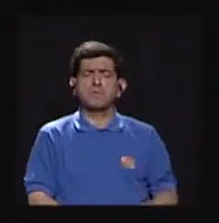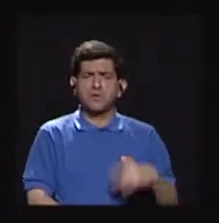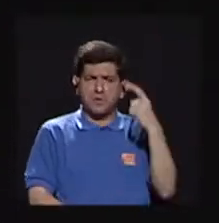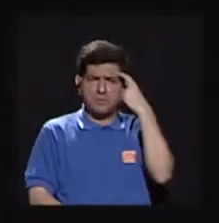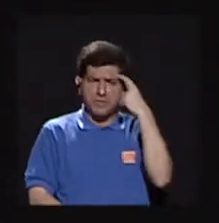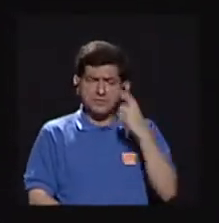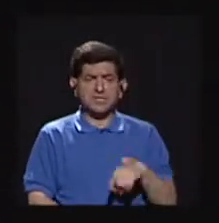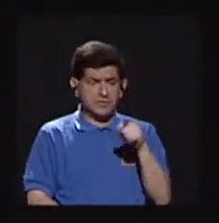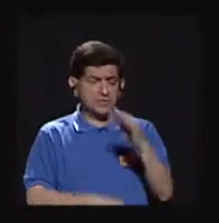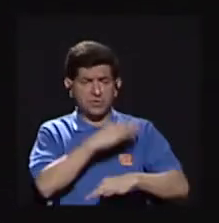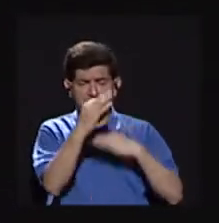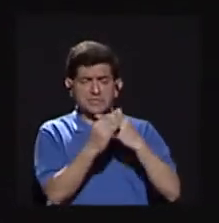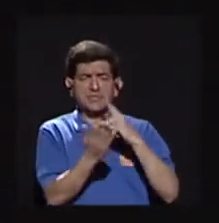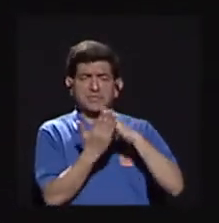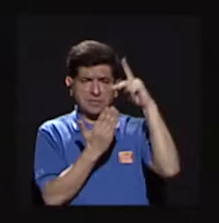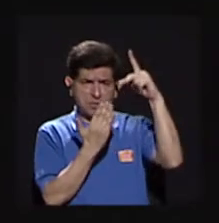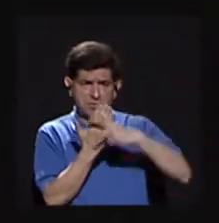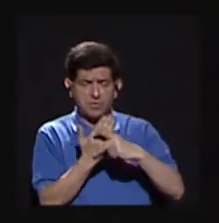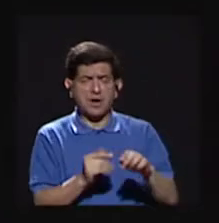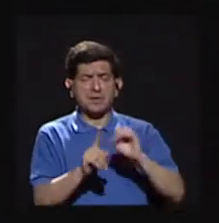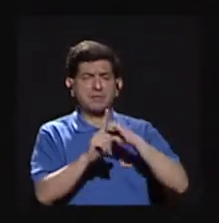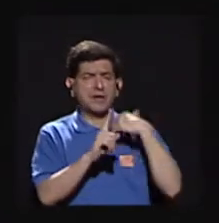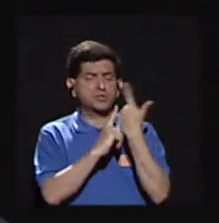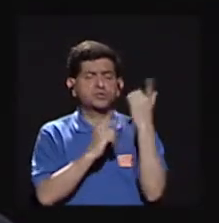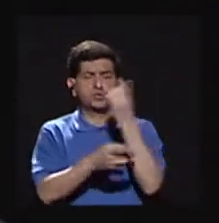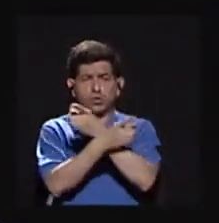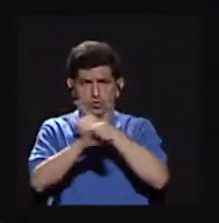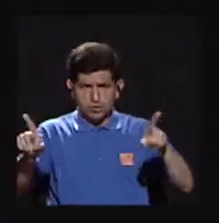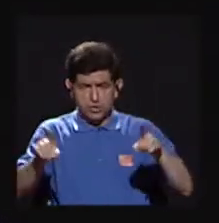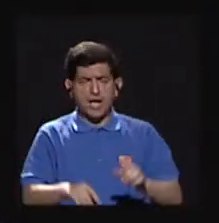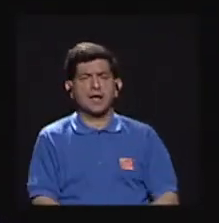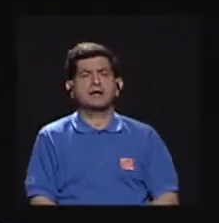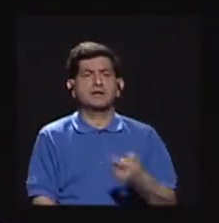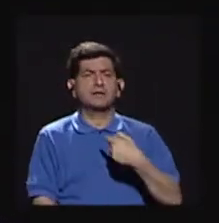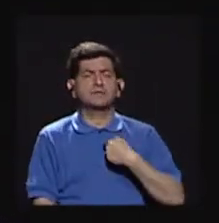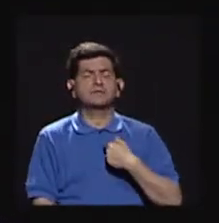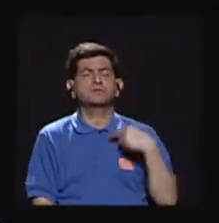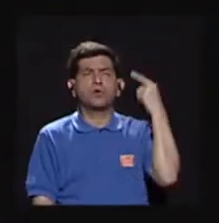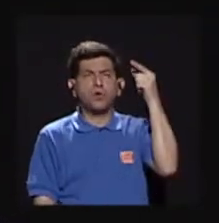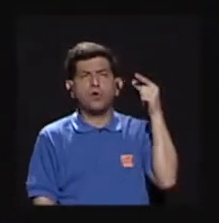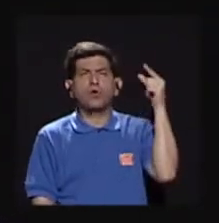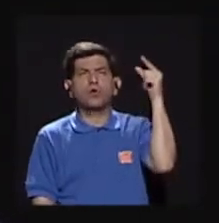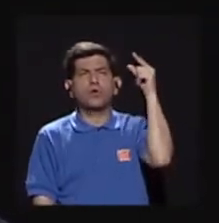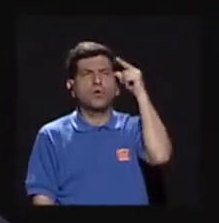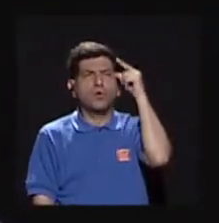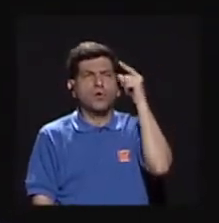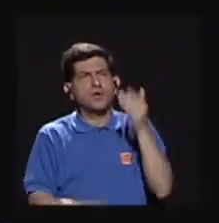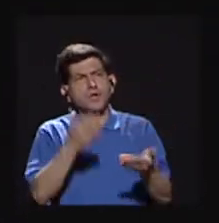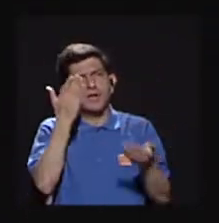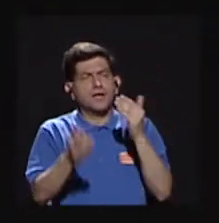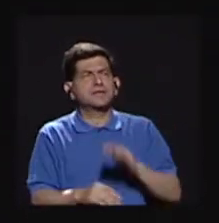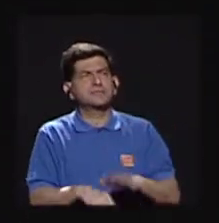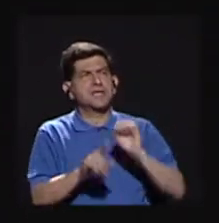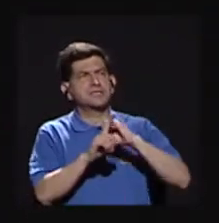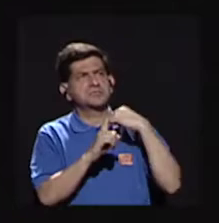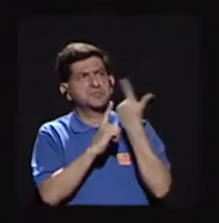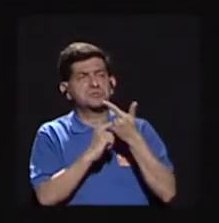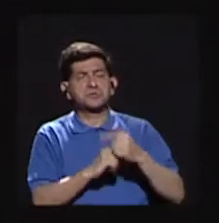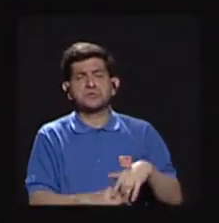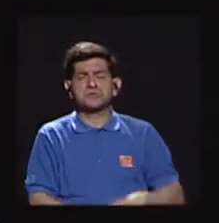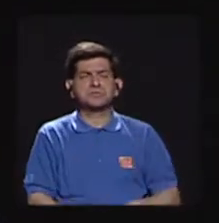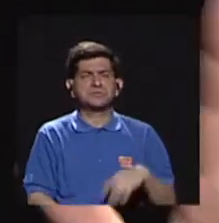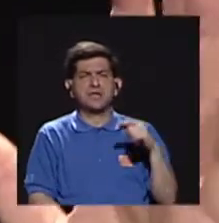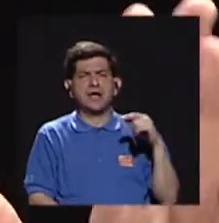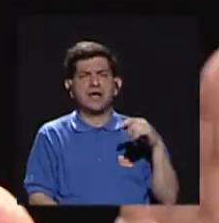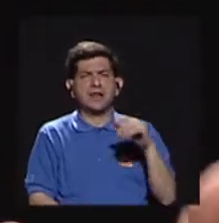programas como este socialdemócrata es decir recojo en la lógica y podría llamar socialcristiano también da lo mismo